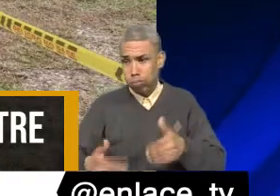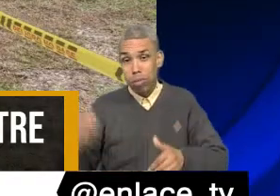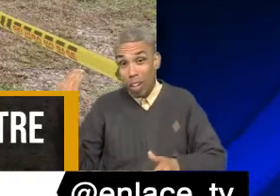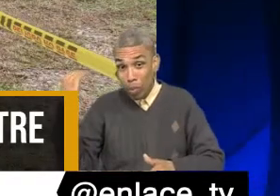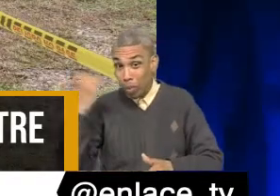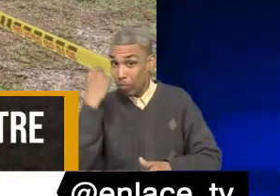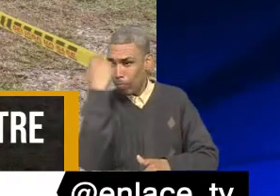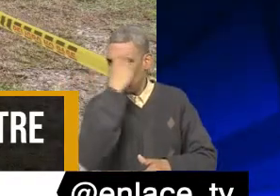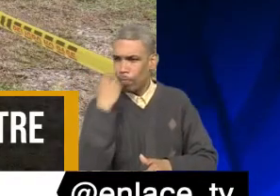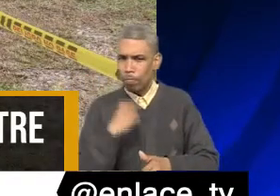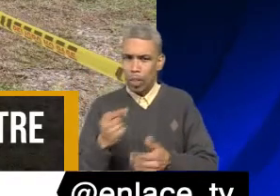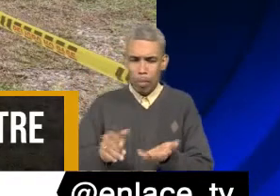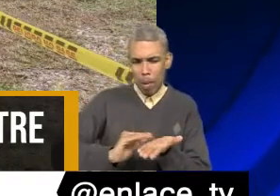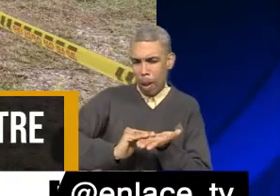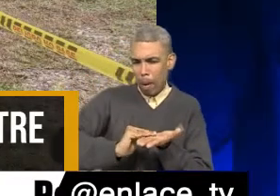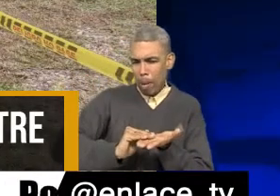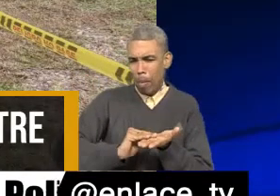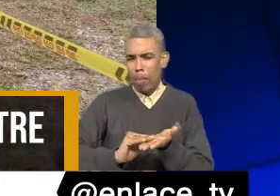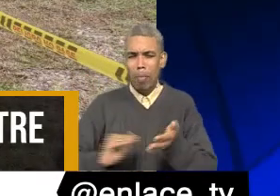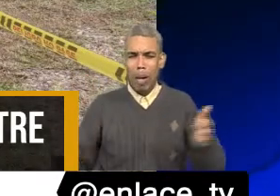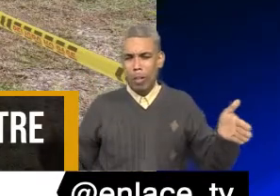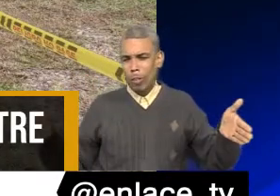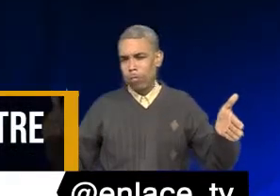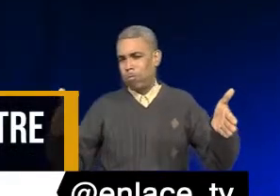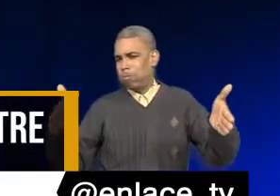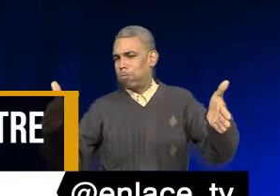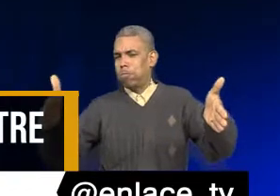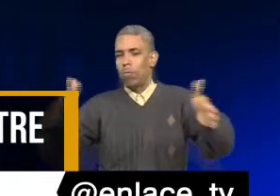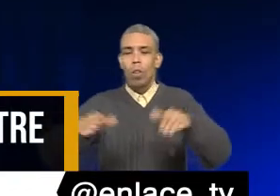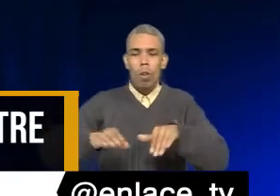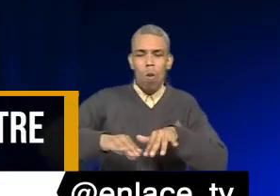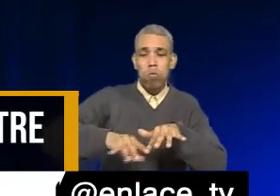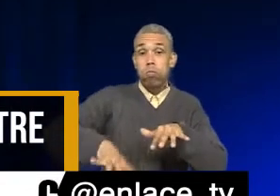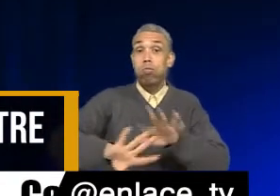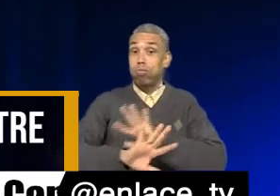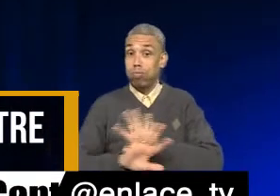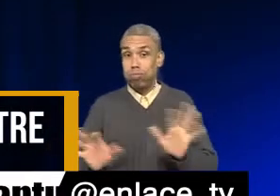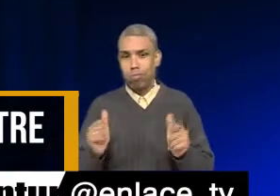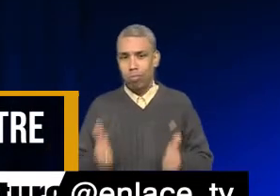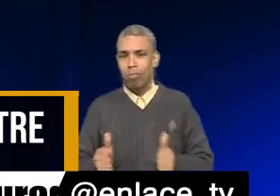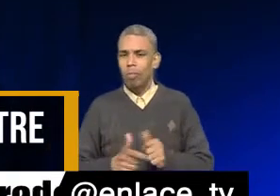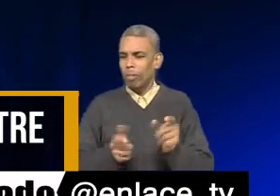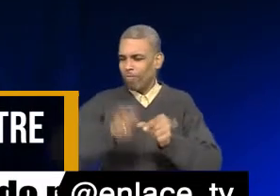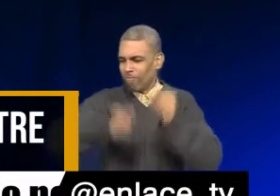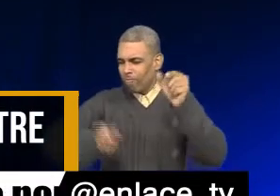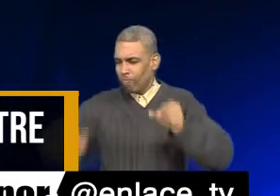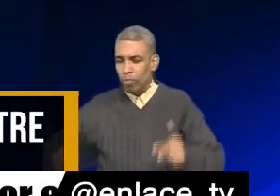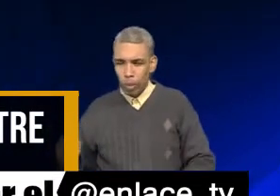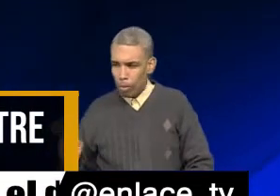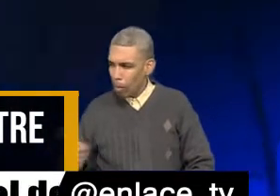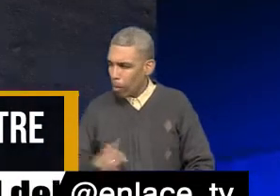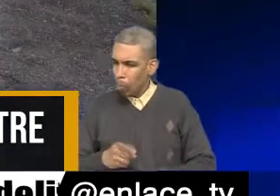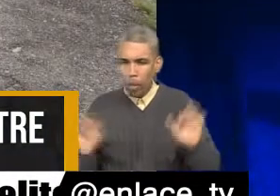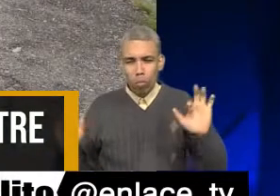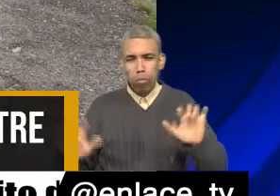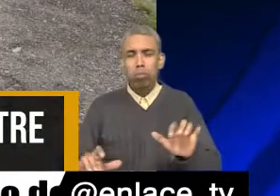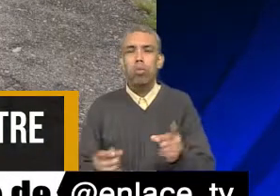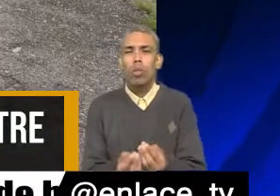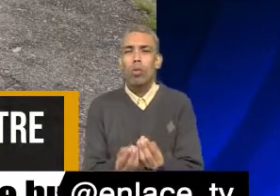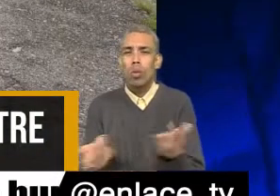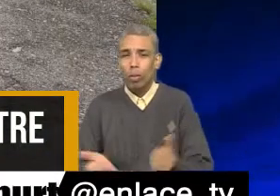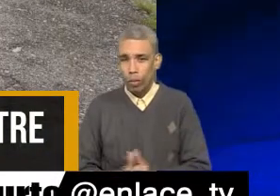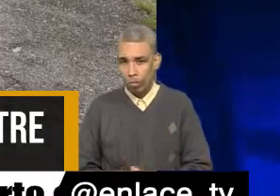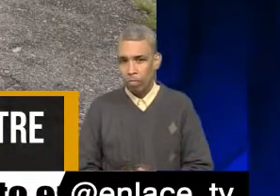lanzamiento del Waveboard, y la idea después es aprovechar y sacarle todo el jugo. ¿Cuántos participantes estuvieron allí? Participaron